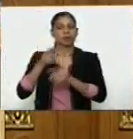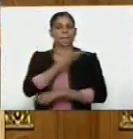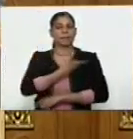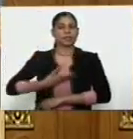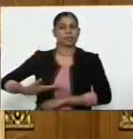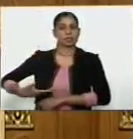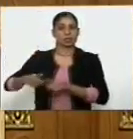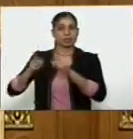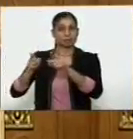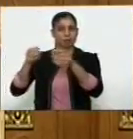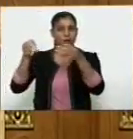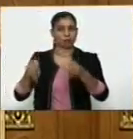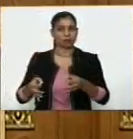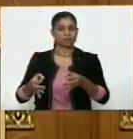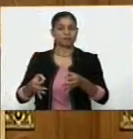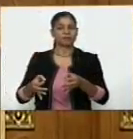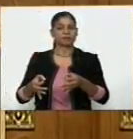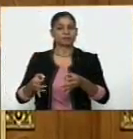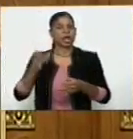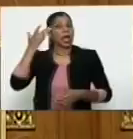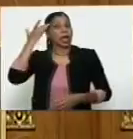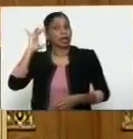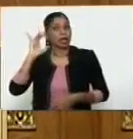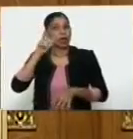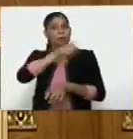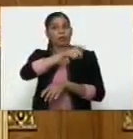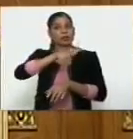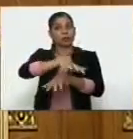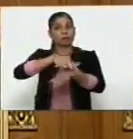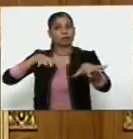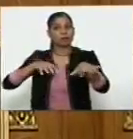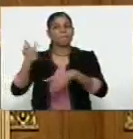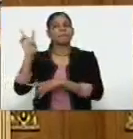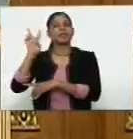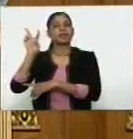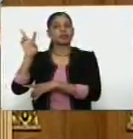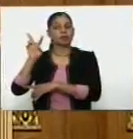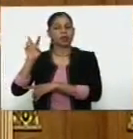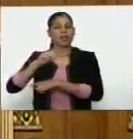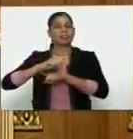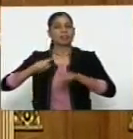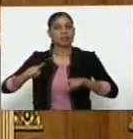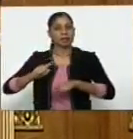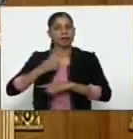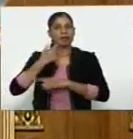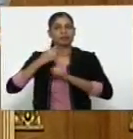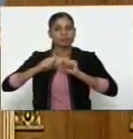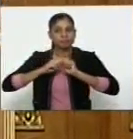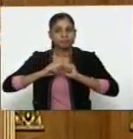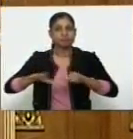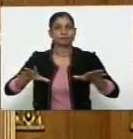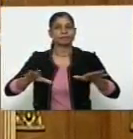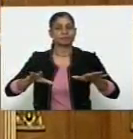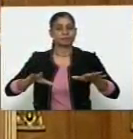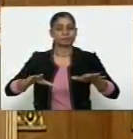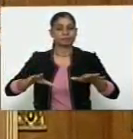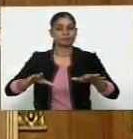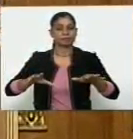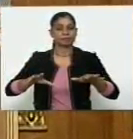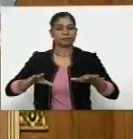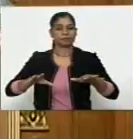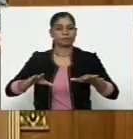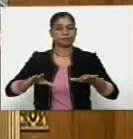Maduro. Creo que los venezolanos tenemos que desplegar particularmente